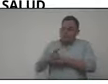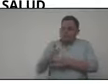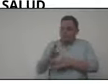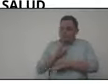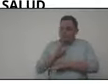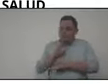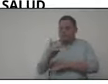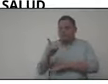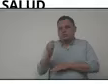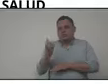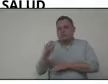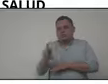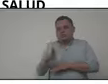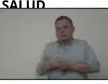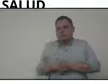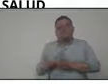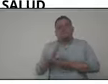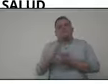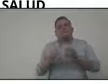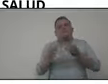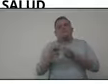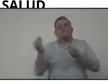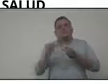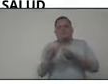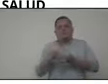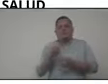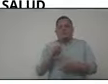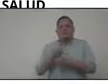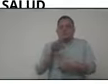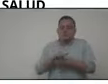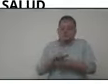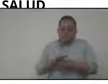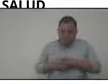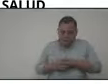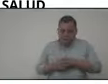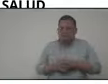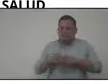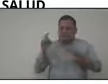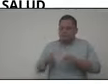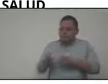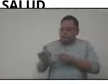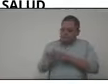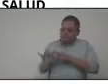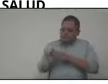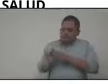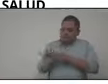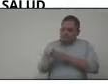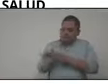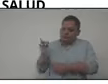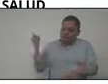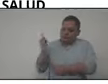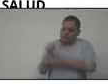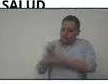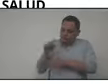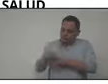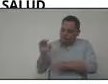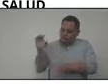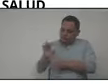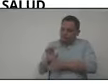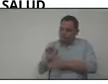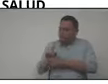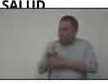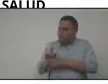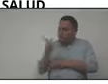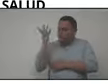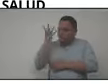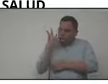el DAF, Departamento de la Función Pública, y implementado en nuestra institución y en cada